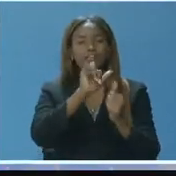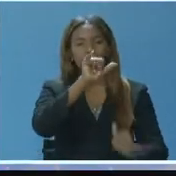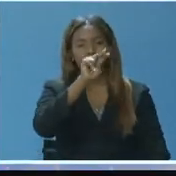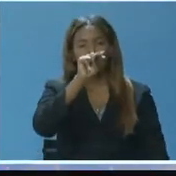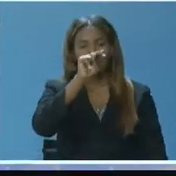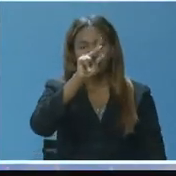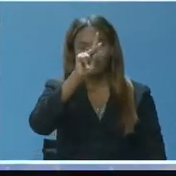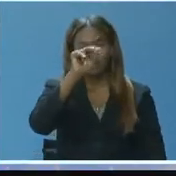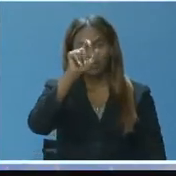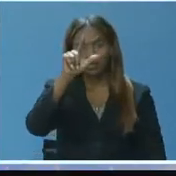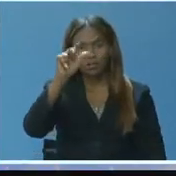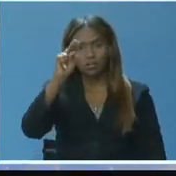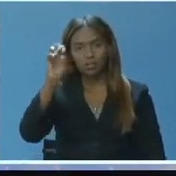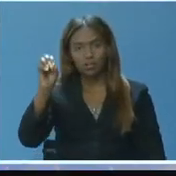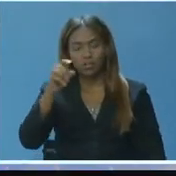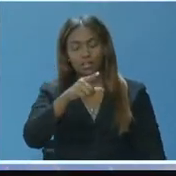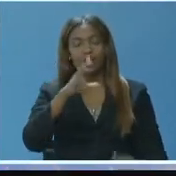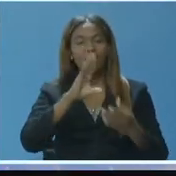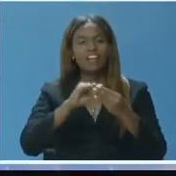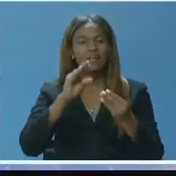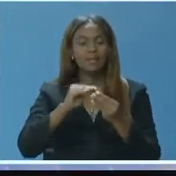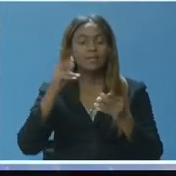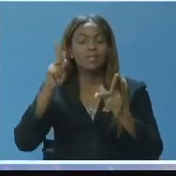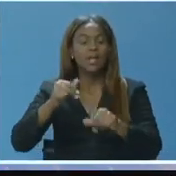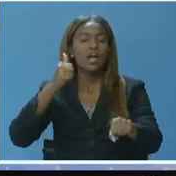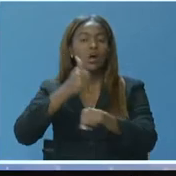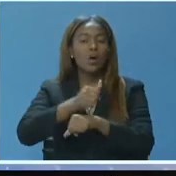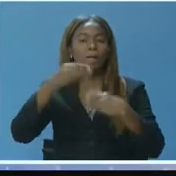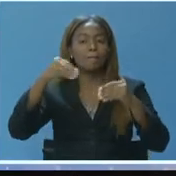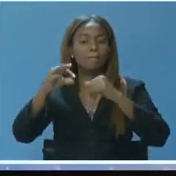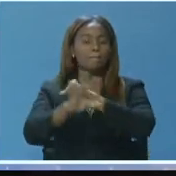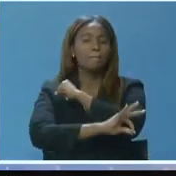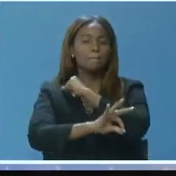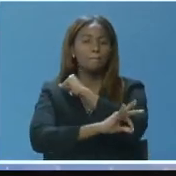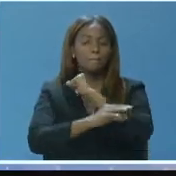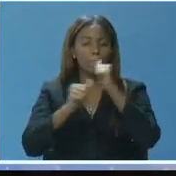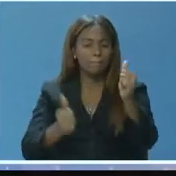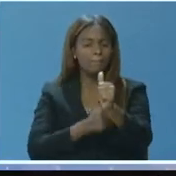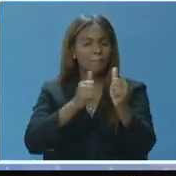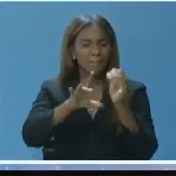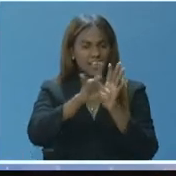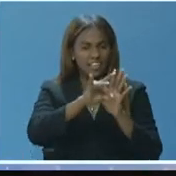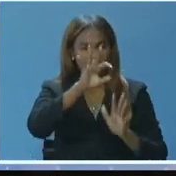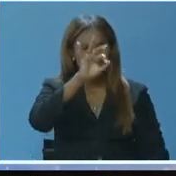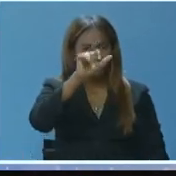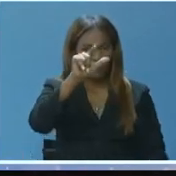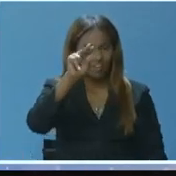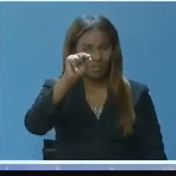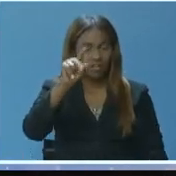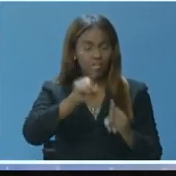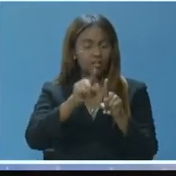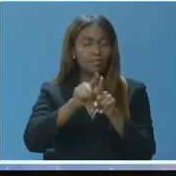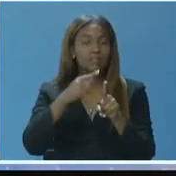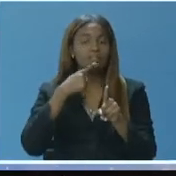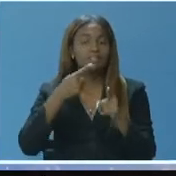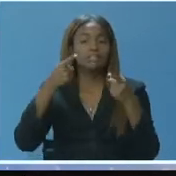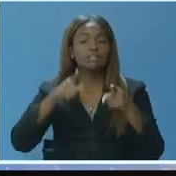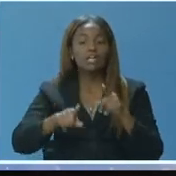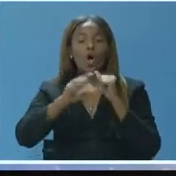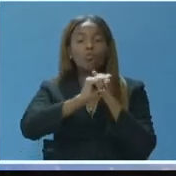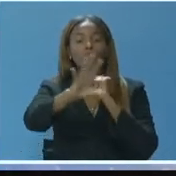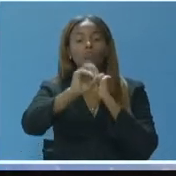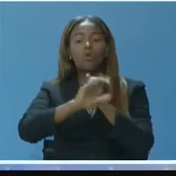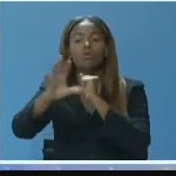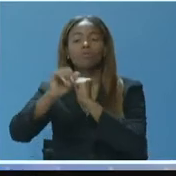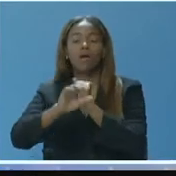Paulino, quien se menciona en el caso de narcotráfico denominado Falcón, al tiempo de deplorar lo que califica de campaña de